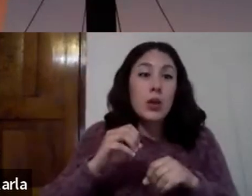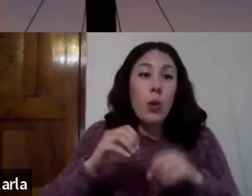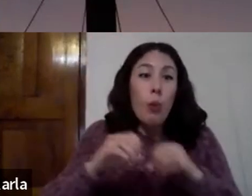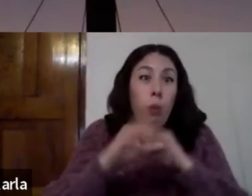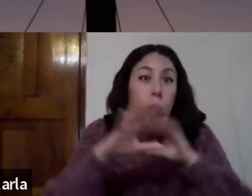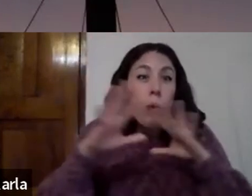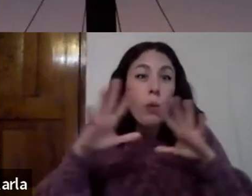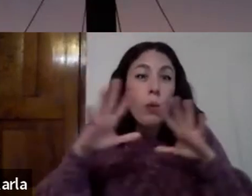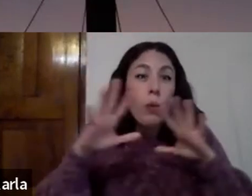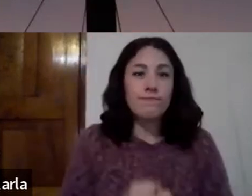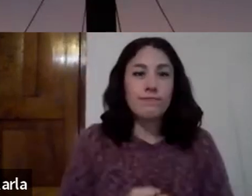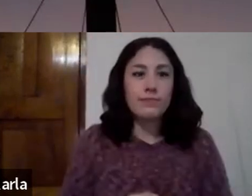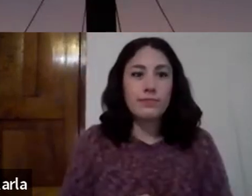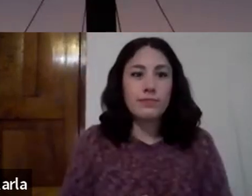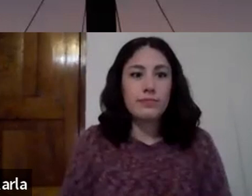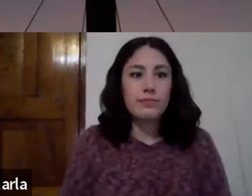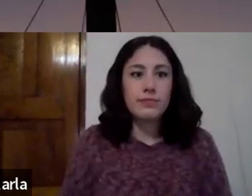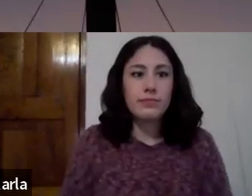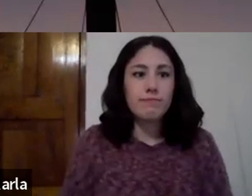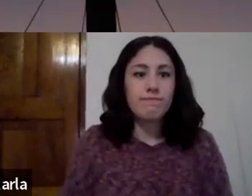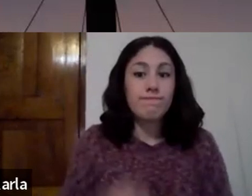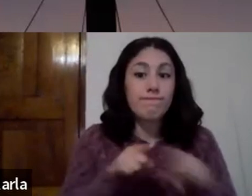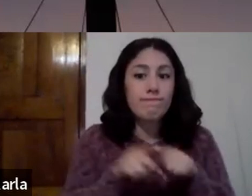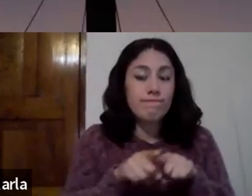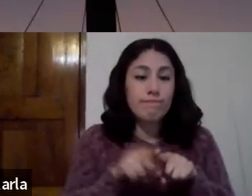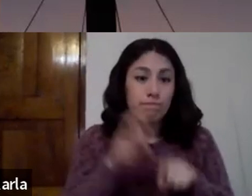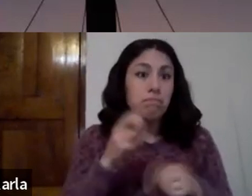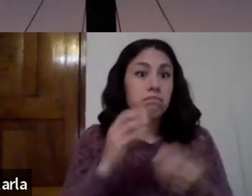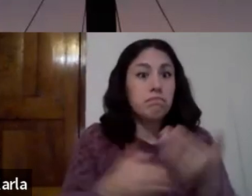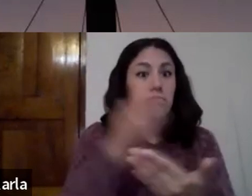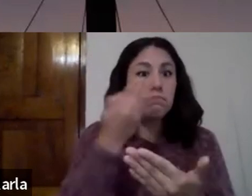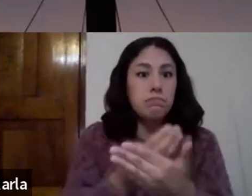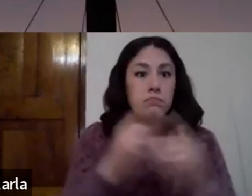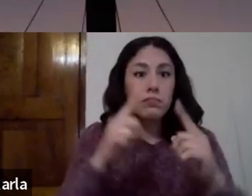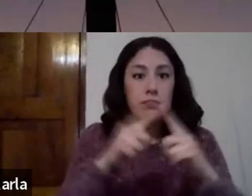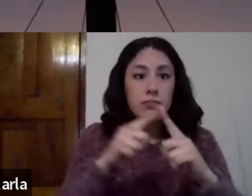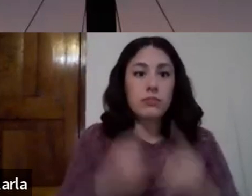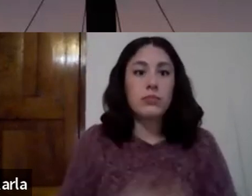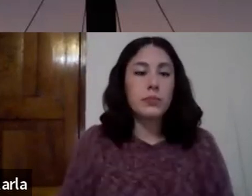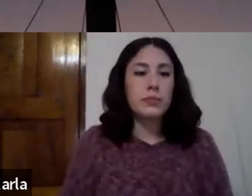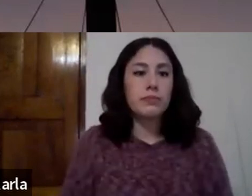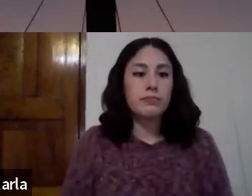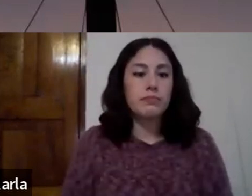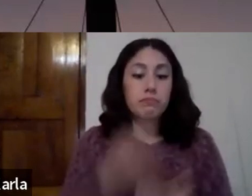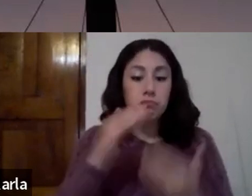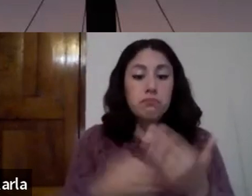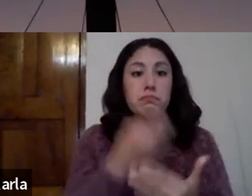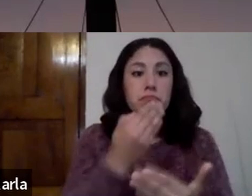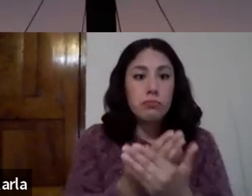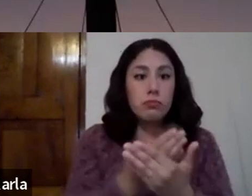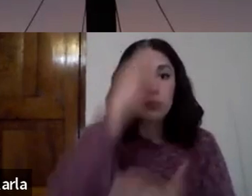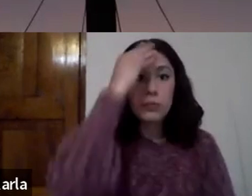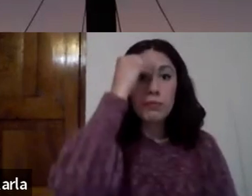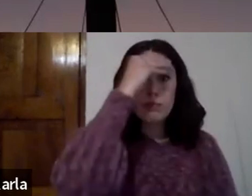Y hermanos, hermanas, esto es lo que propone la iglesia. Lo que propone la iglesia en el tiempo de Cuaresma. Que